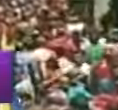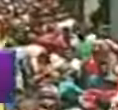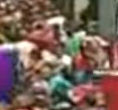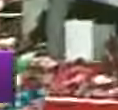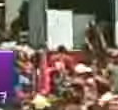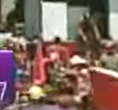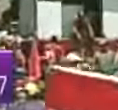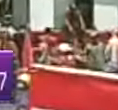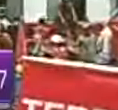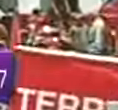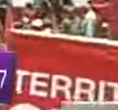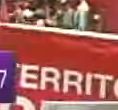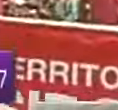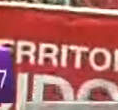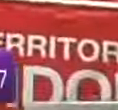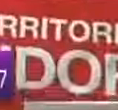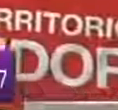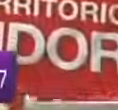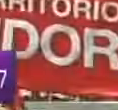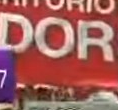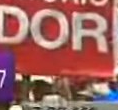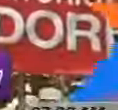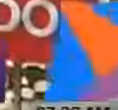Trabajo, más trabajo.